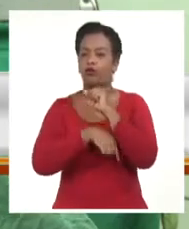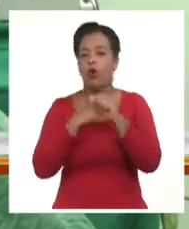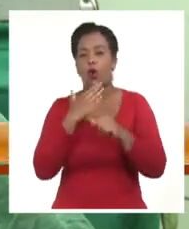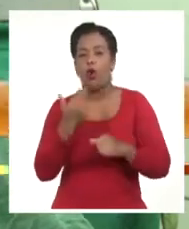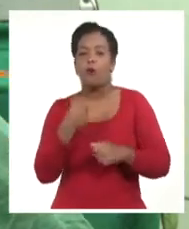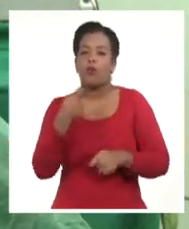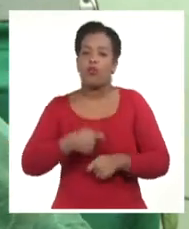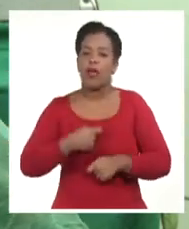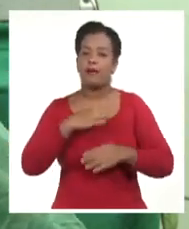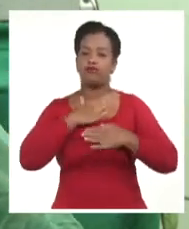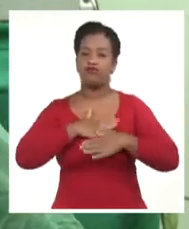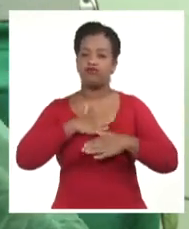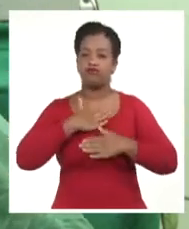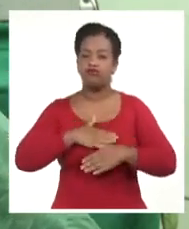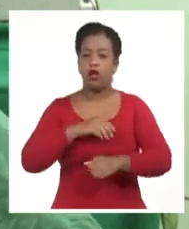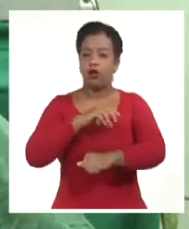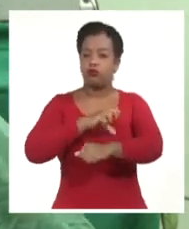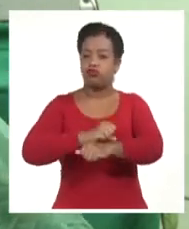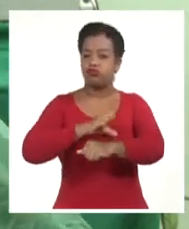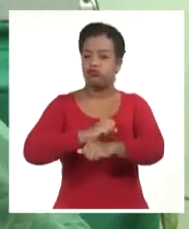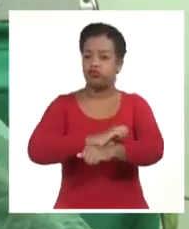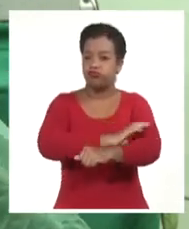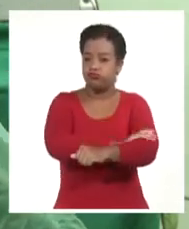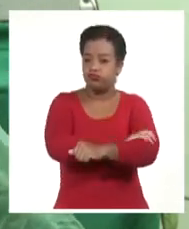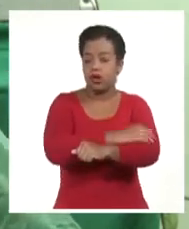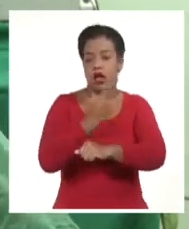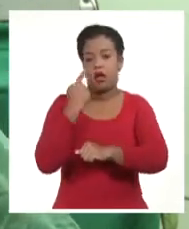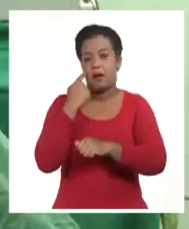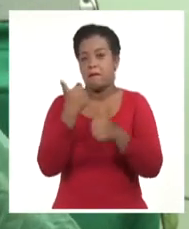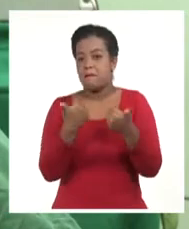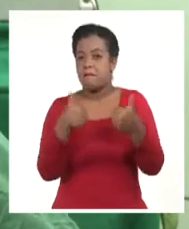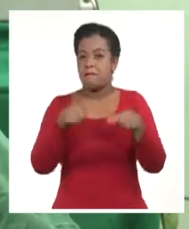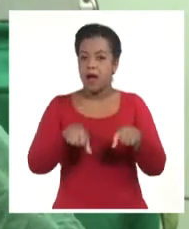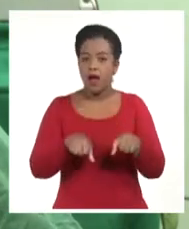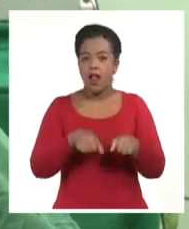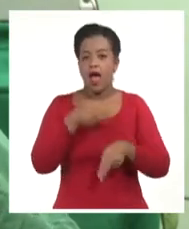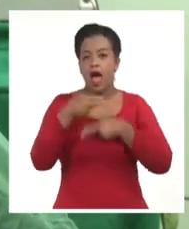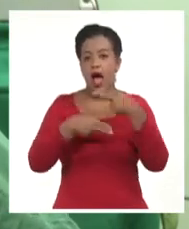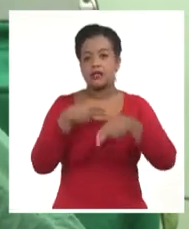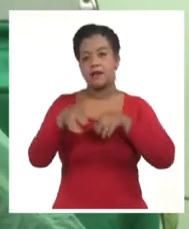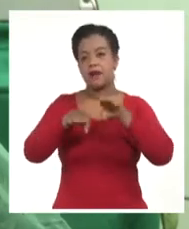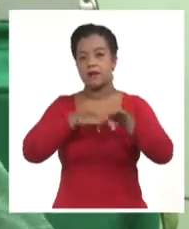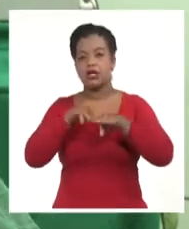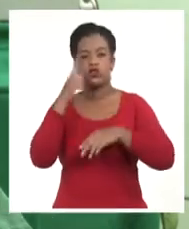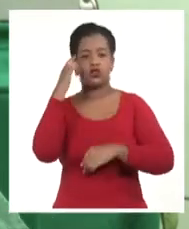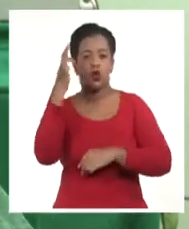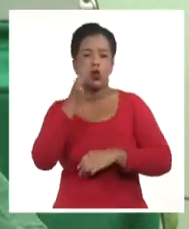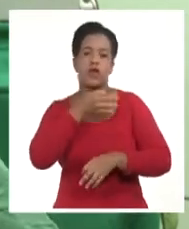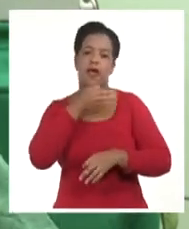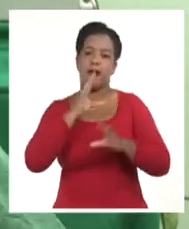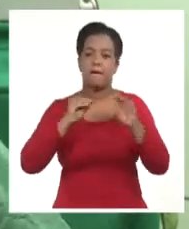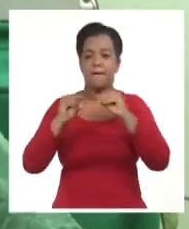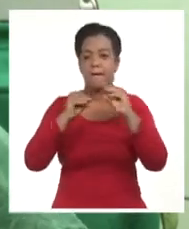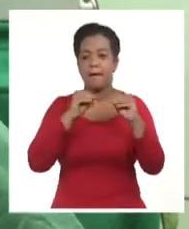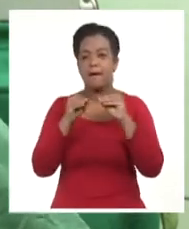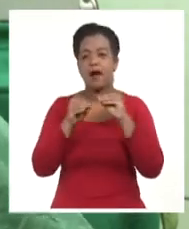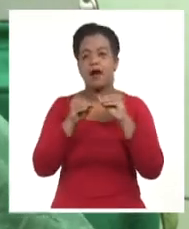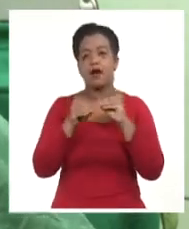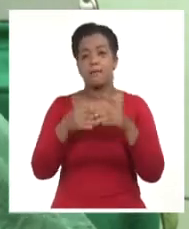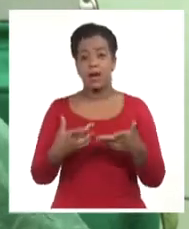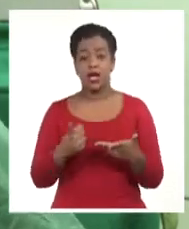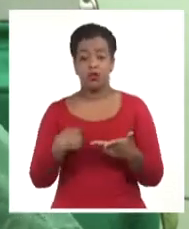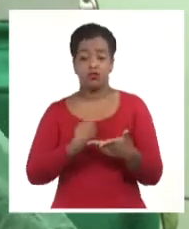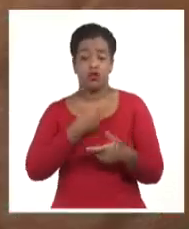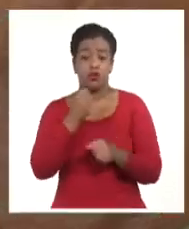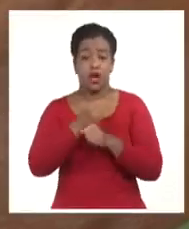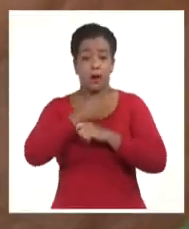comportarse, toma sus signos vitales. Le hace una serie de preparación psicológica para que el trabajo acá en el salón sea un trabajo esencial